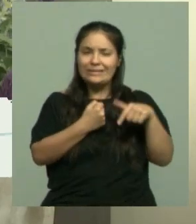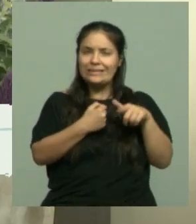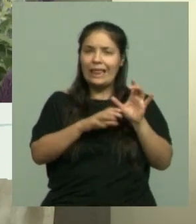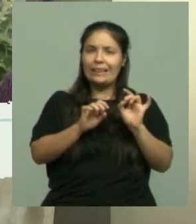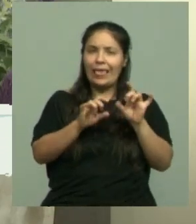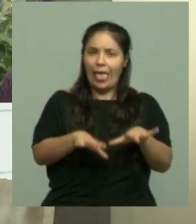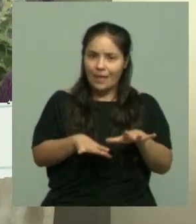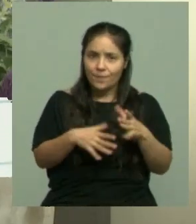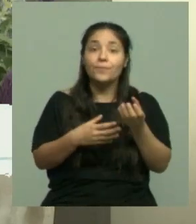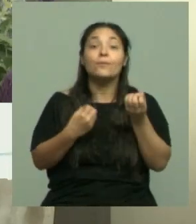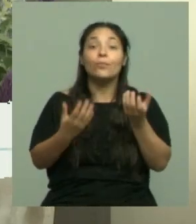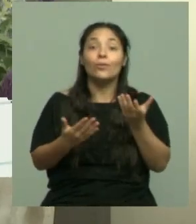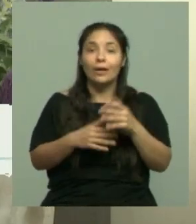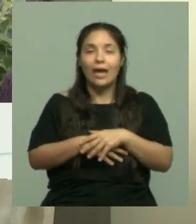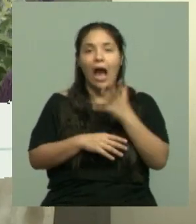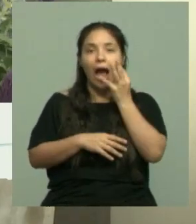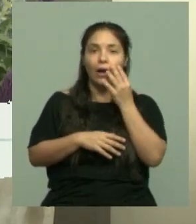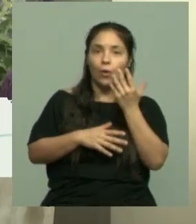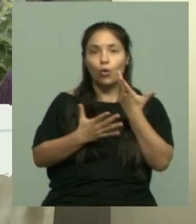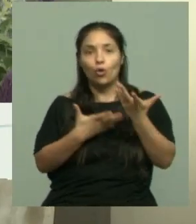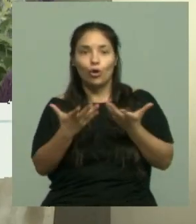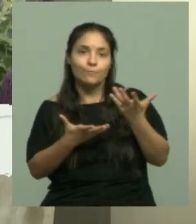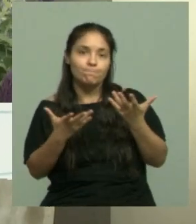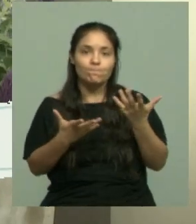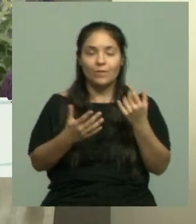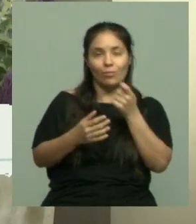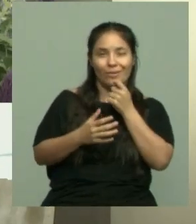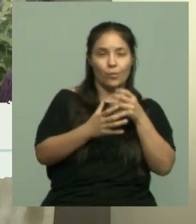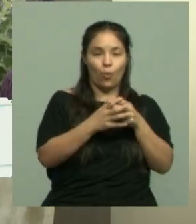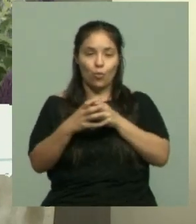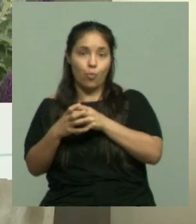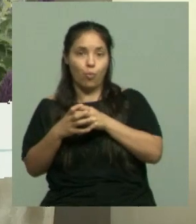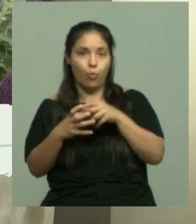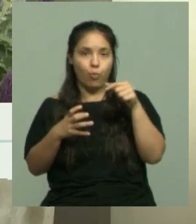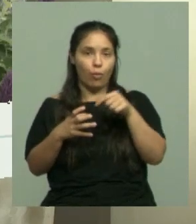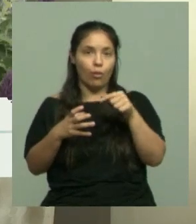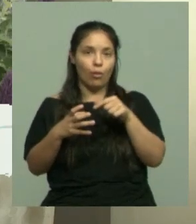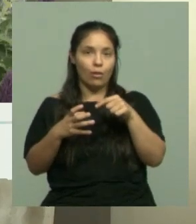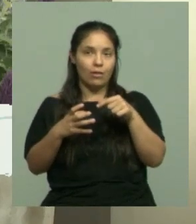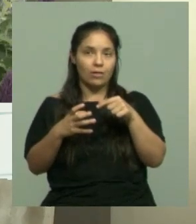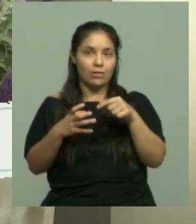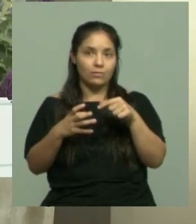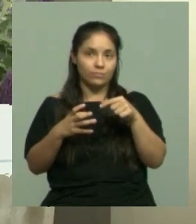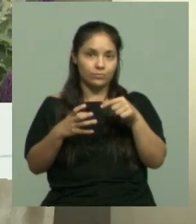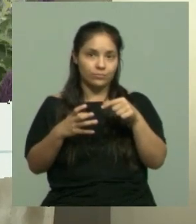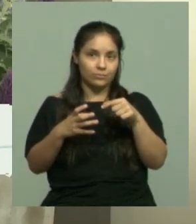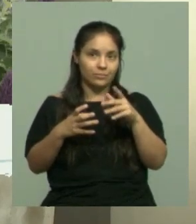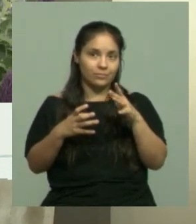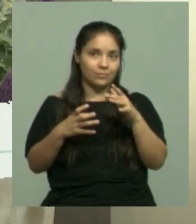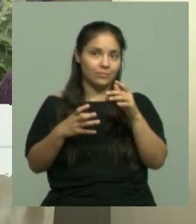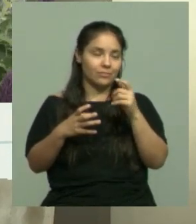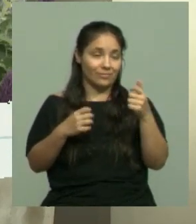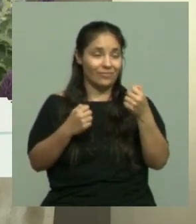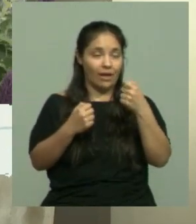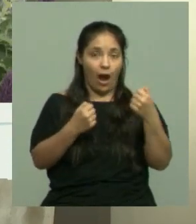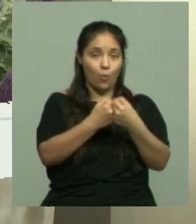ante el mínimo amague de lo que una parte entiende que es una ruptura de esa